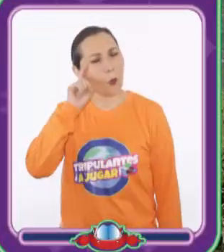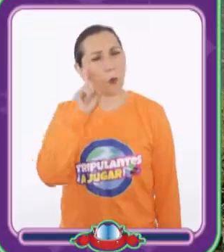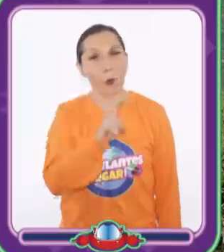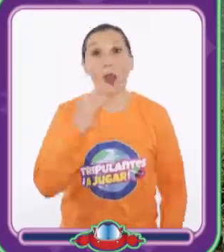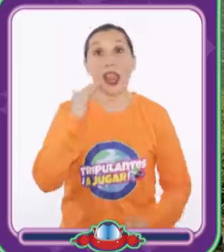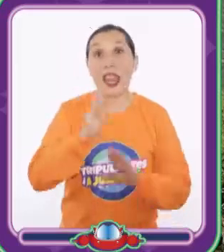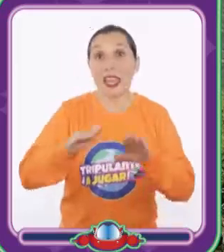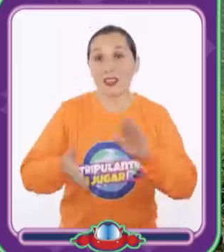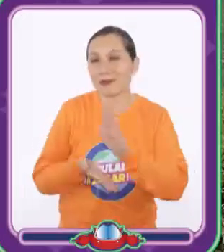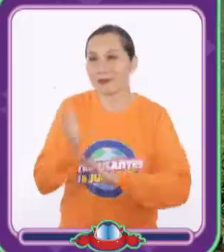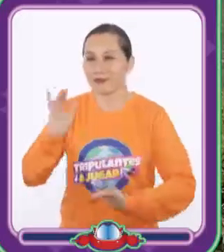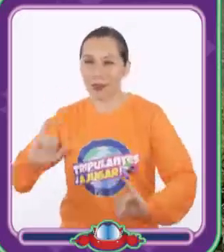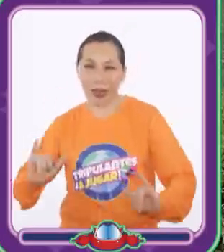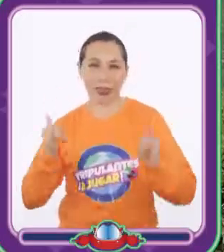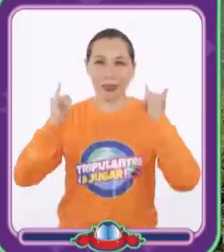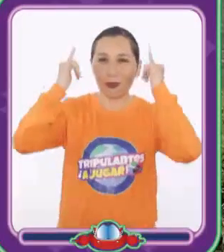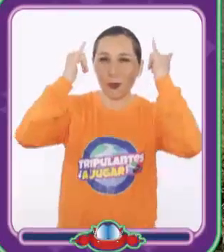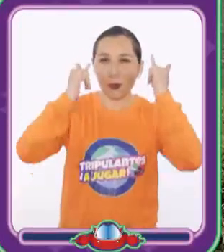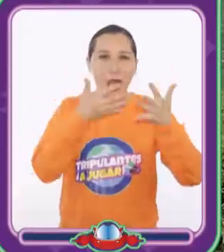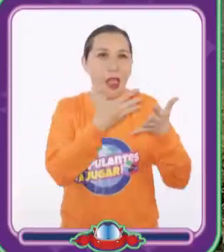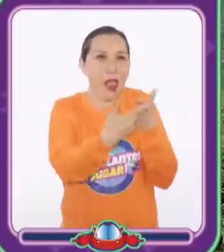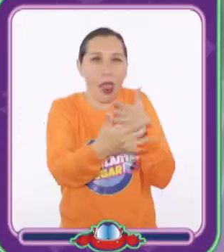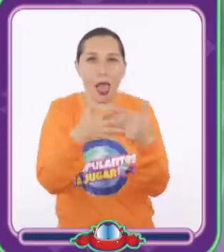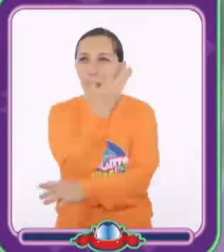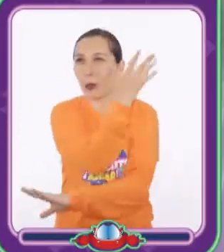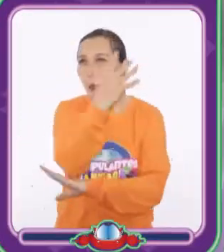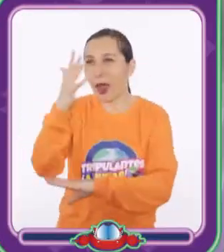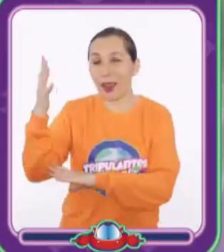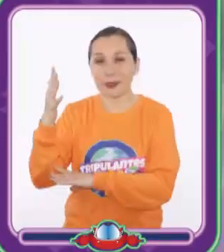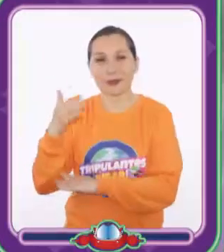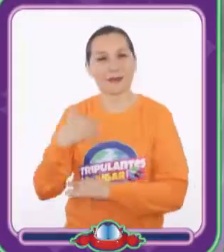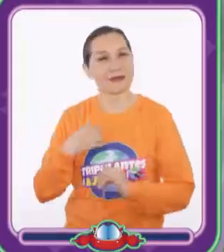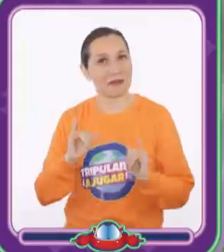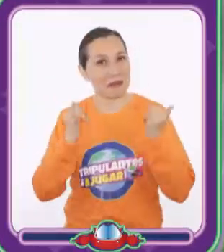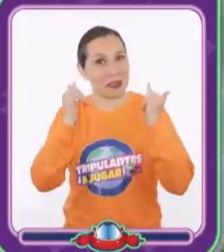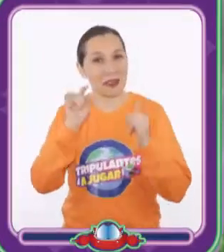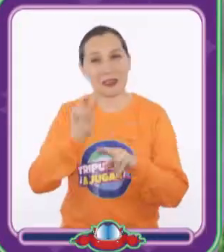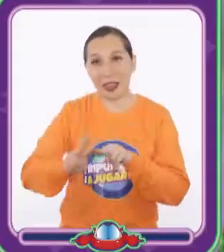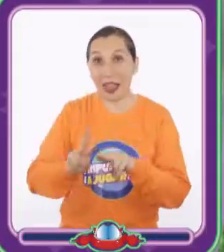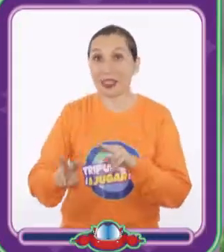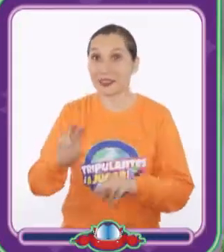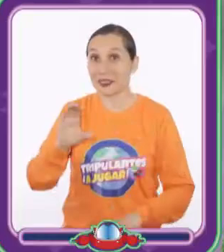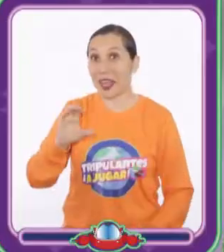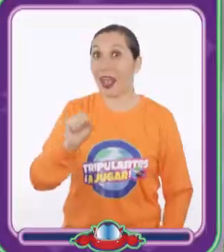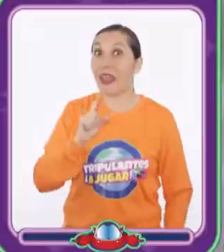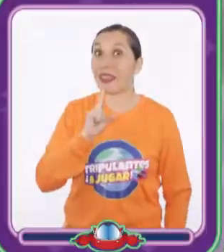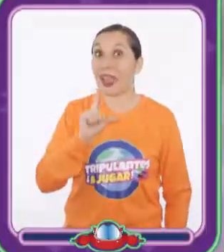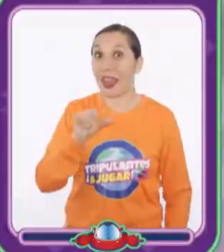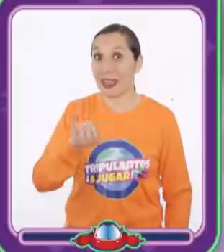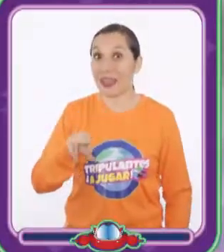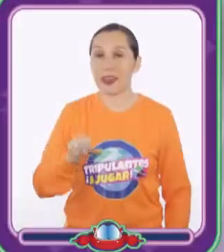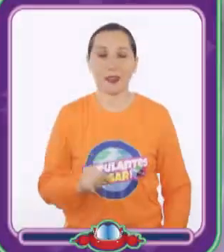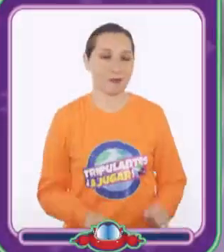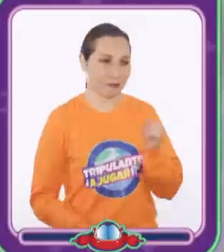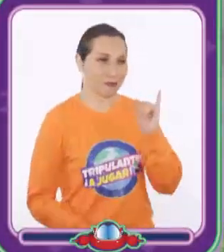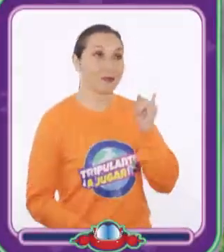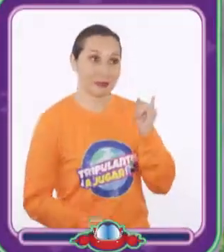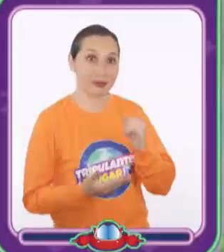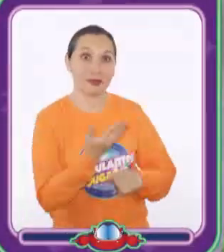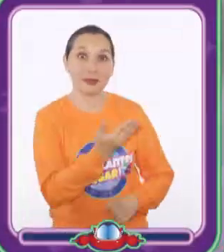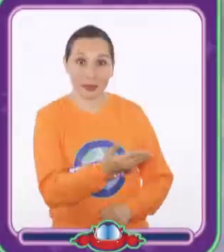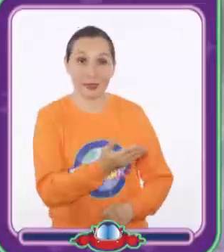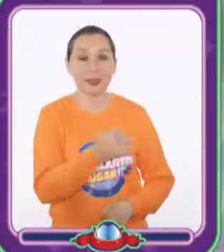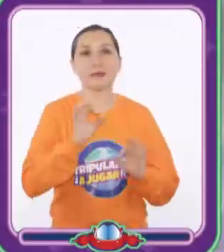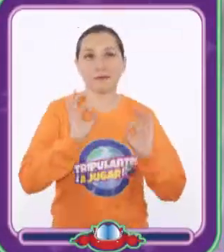encanta cuando los niños salen a disfrutar de la naturaleza. ¡Qué entretenido lo que está haciendo Amanda! Así es, Julio. Y